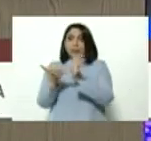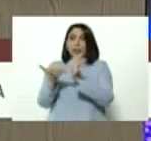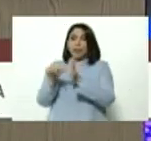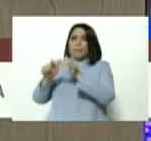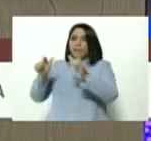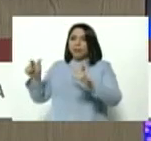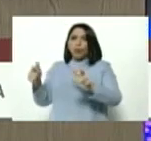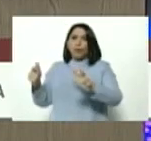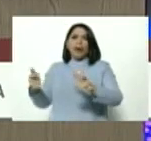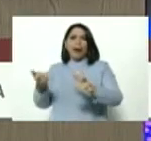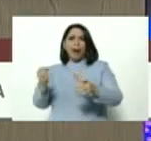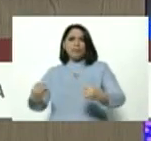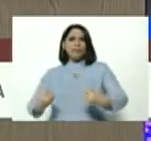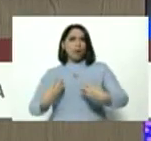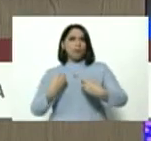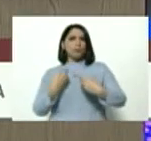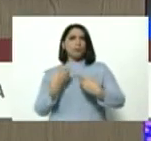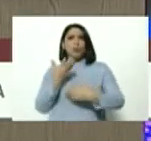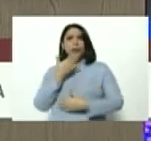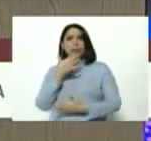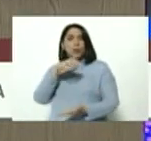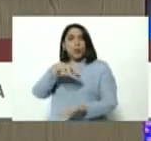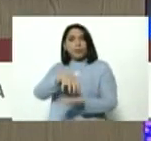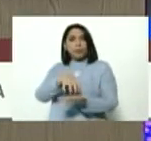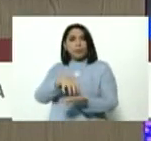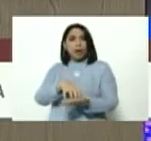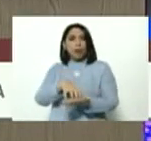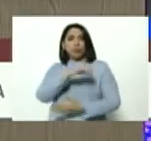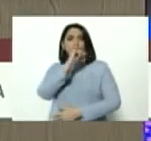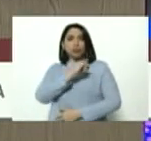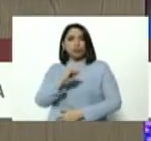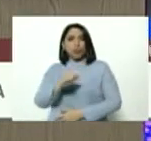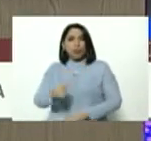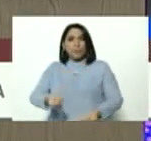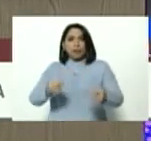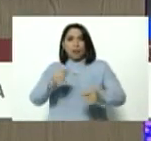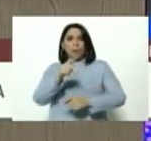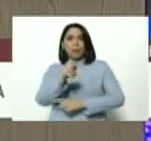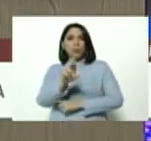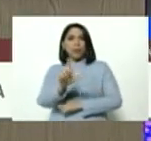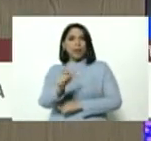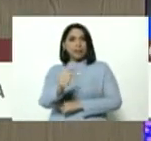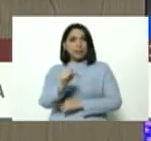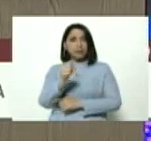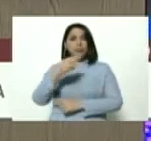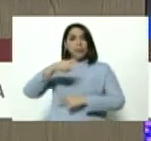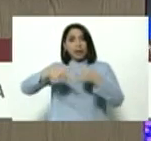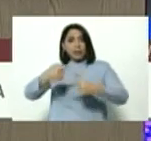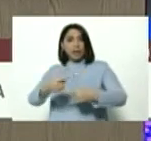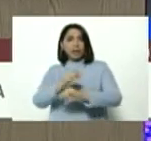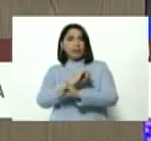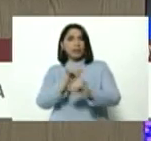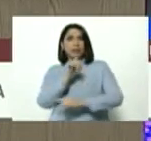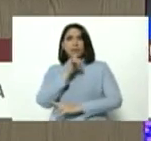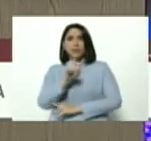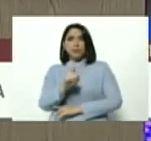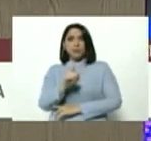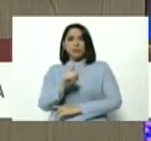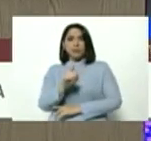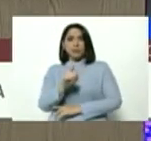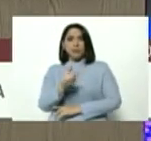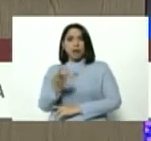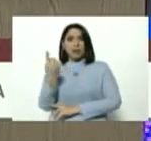de brotes importantes, como es el caso del mercado de las pulgas en Maracaibo, etcétera, etcétera. Mañana, ya lo anunció ayer